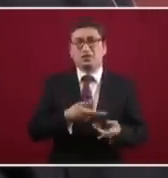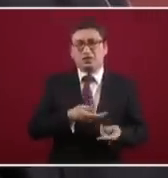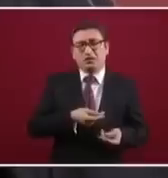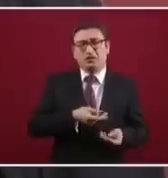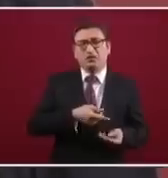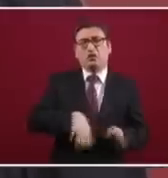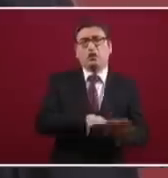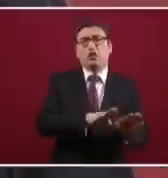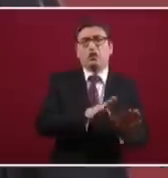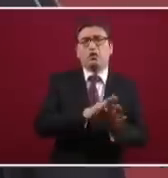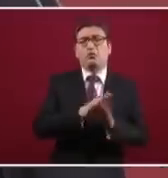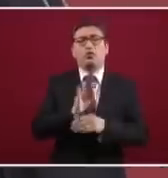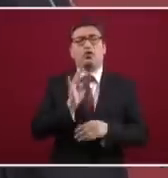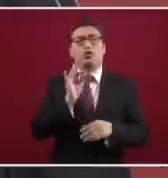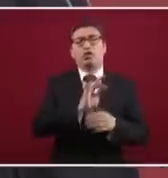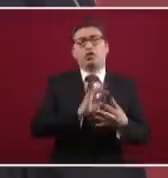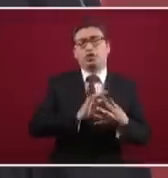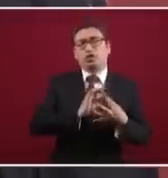y maiceaban al gallo